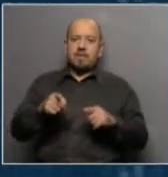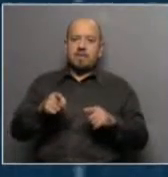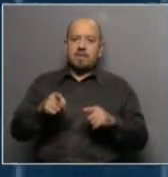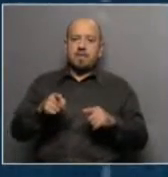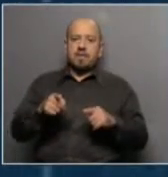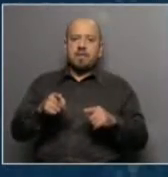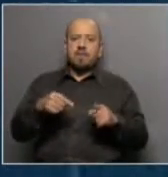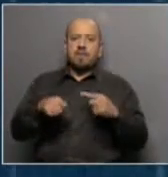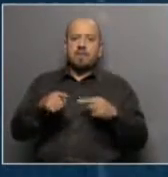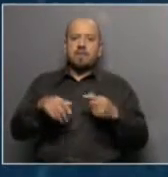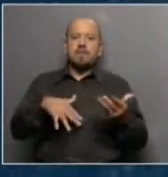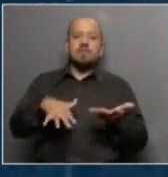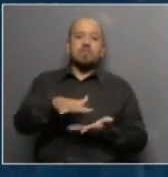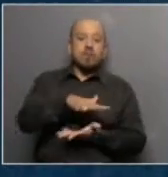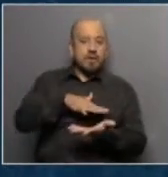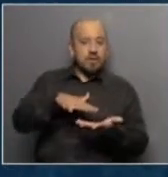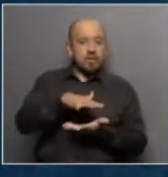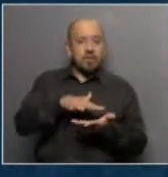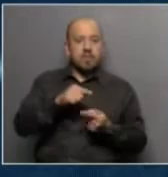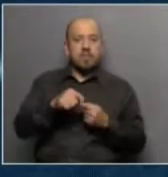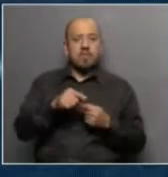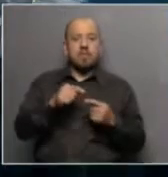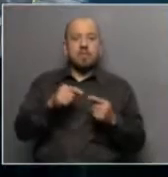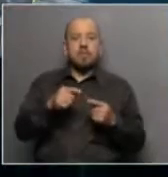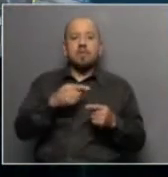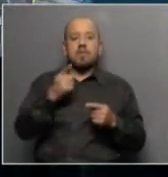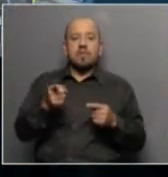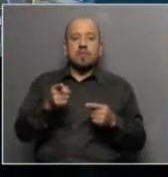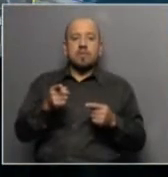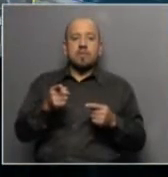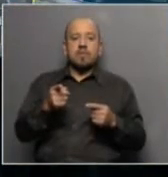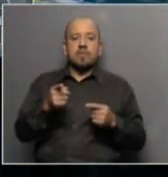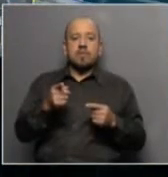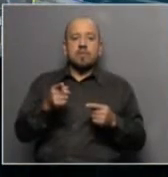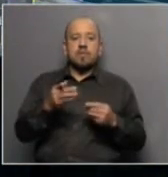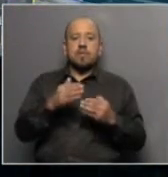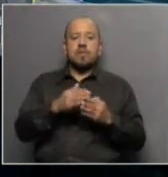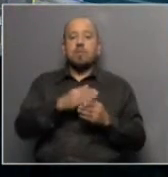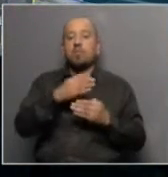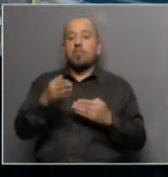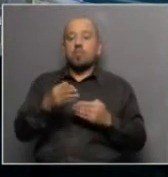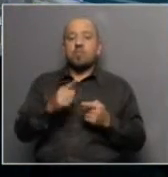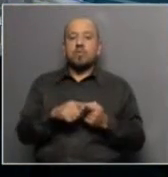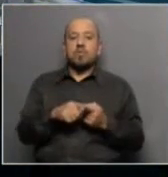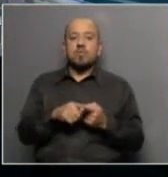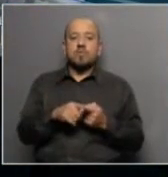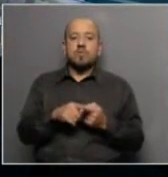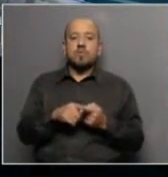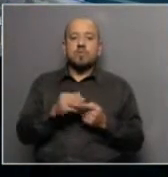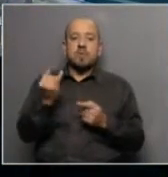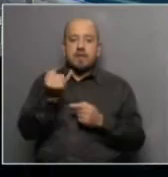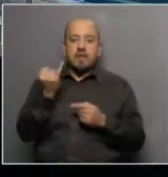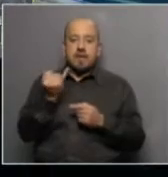Y sobre todo si estás en un barrio del otro tema, del muro. Ahora, Avenida